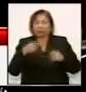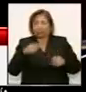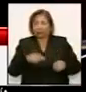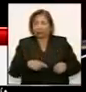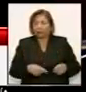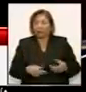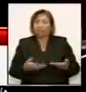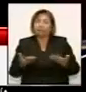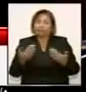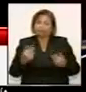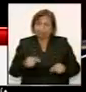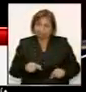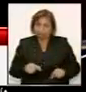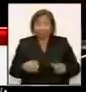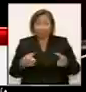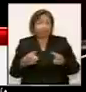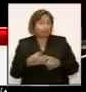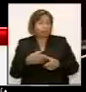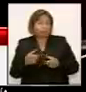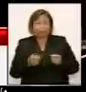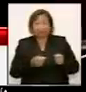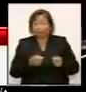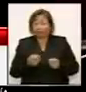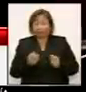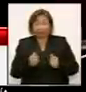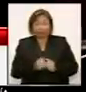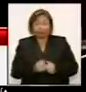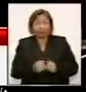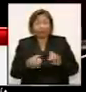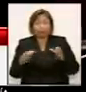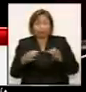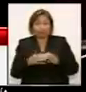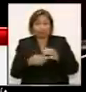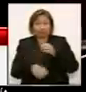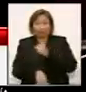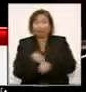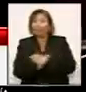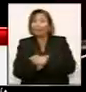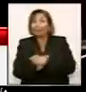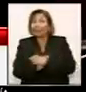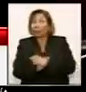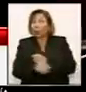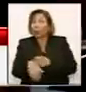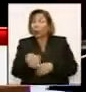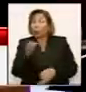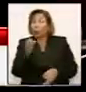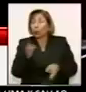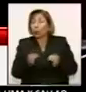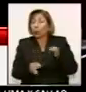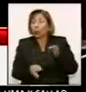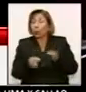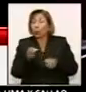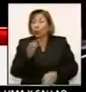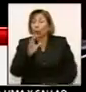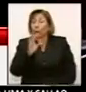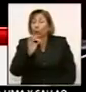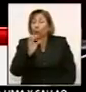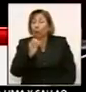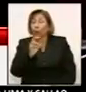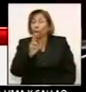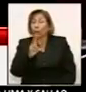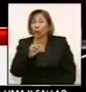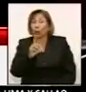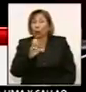acá. Entonces tenemos que tener control, porque si a los clubes de fútbol se les dio una administración judicial por deber 80 millones,